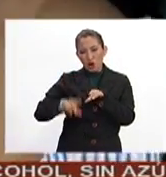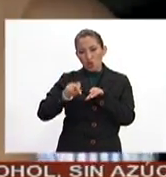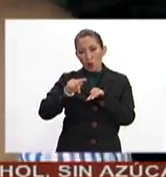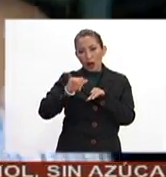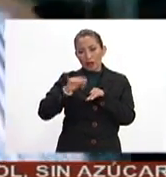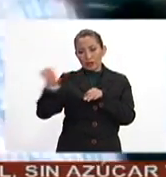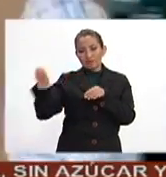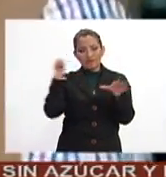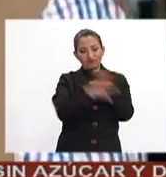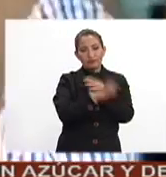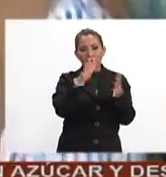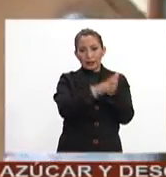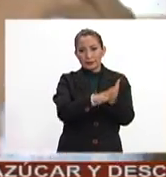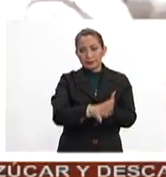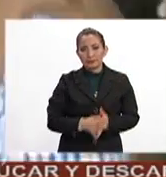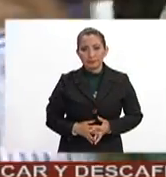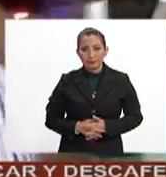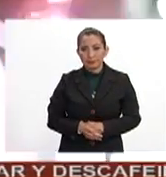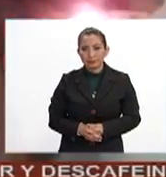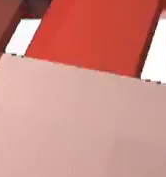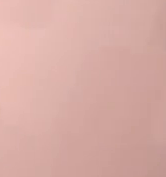de Duarte llevado a prisión.